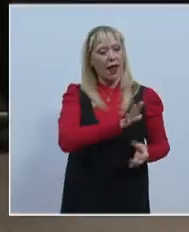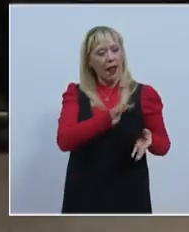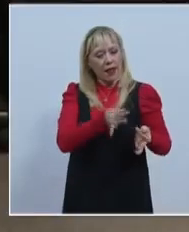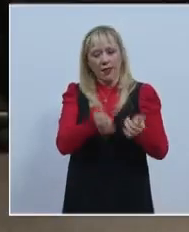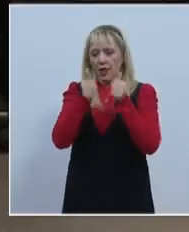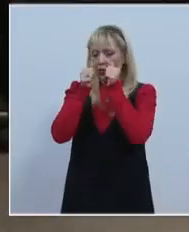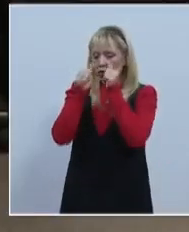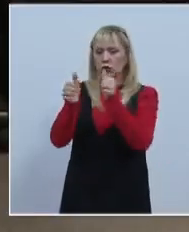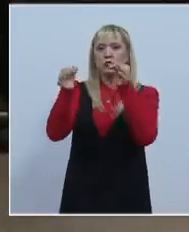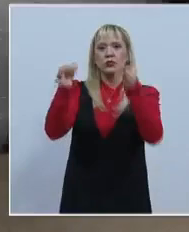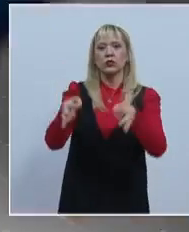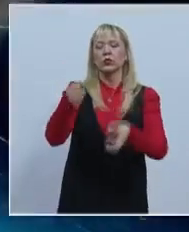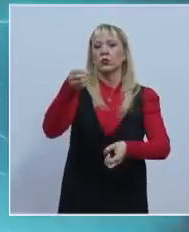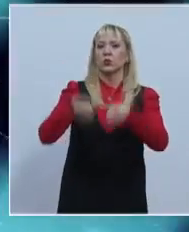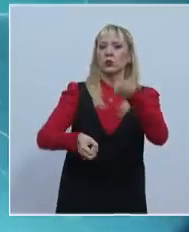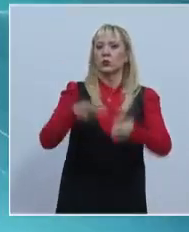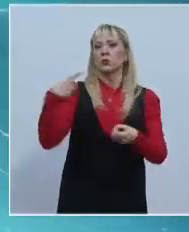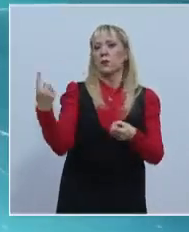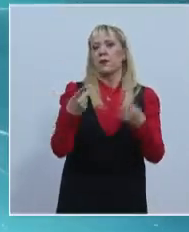a la justicia.